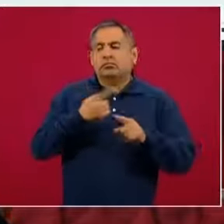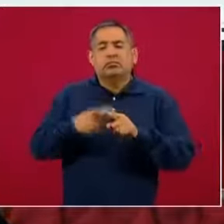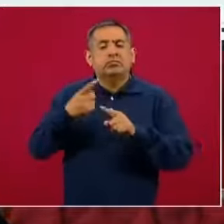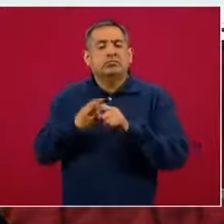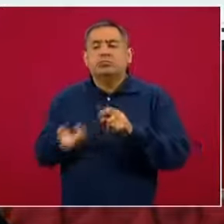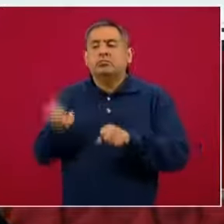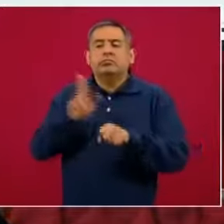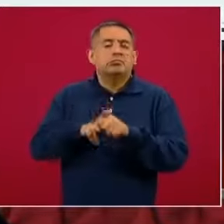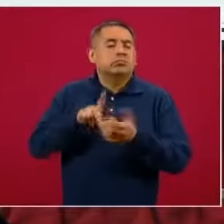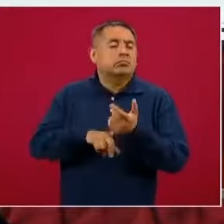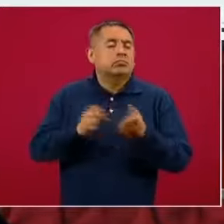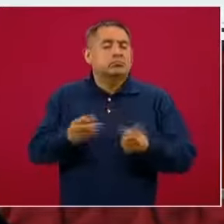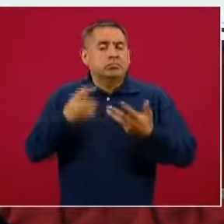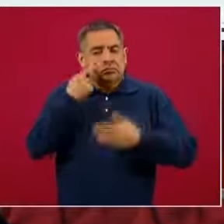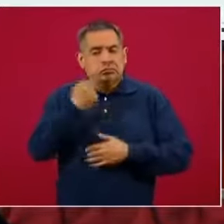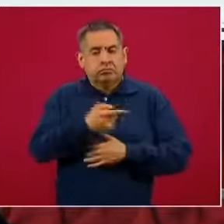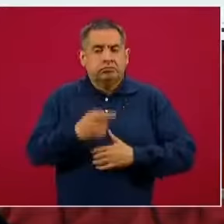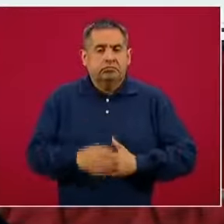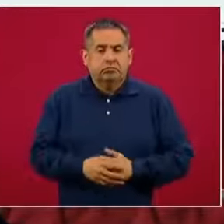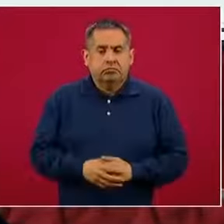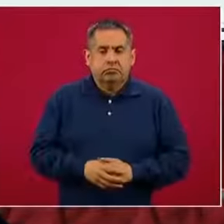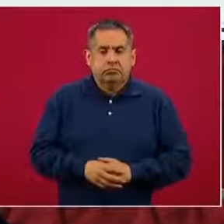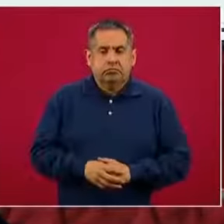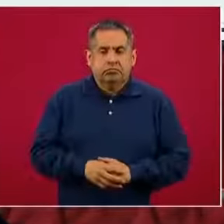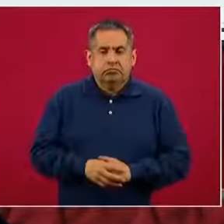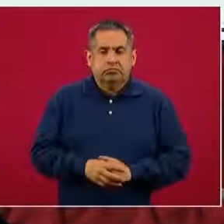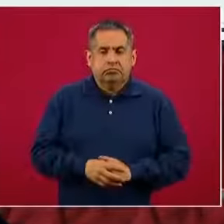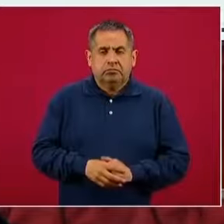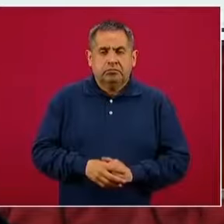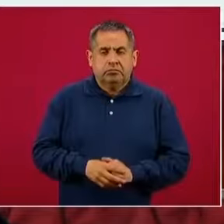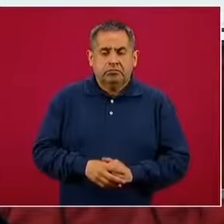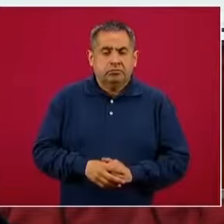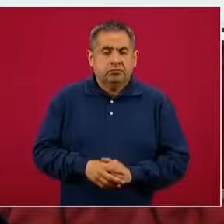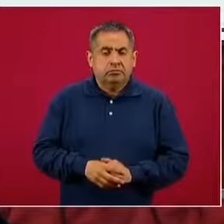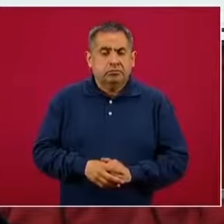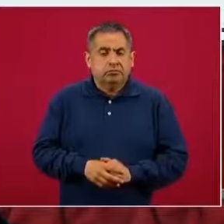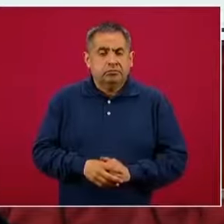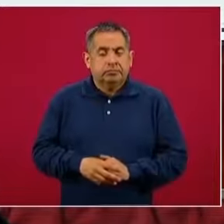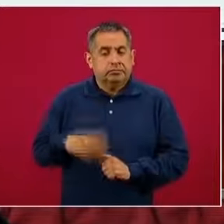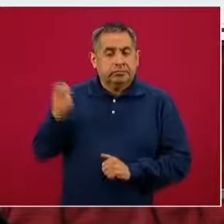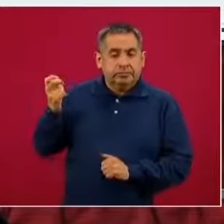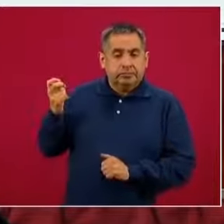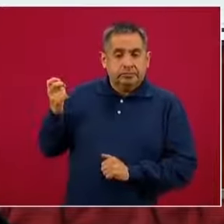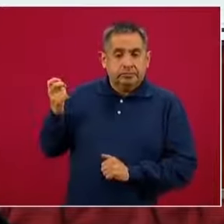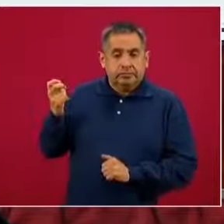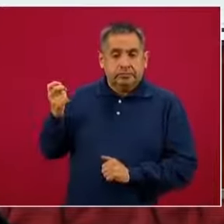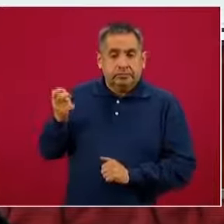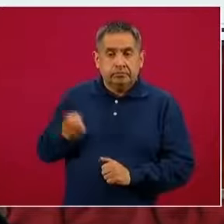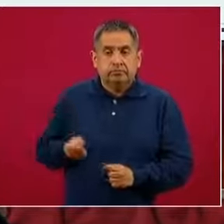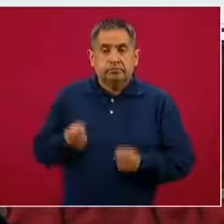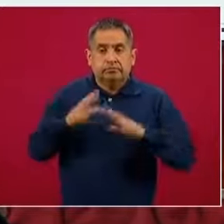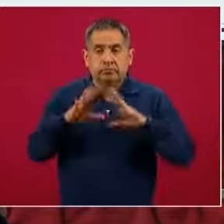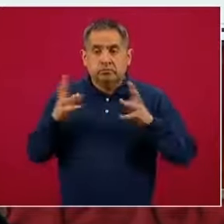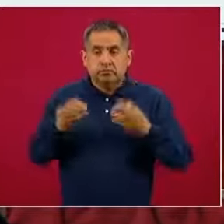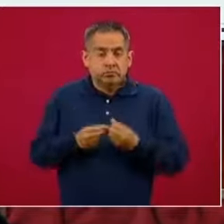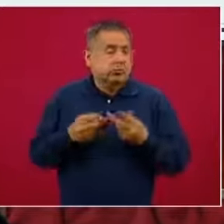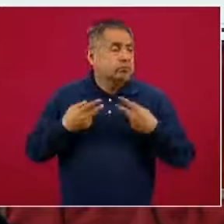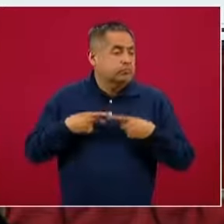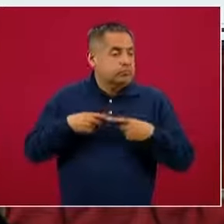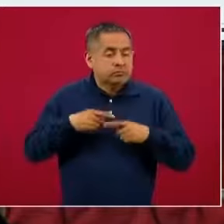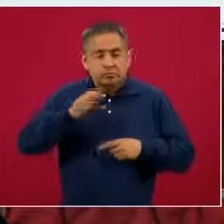hospitalizaciones. ¿Se pueden pasar a la siguiente? Esto es lo que estábamos viendo, el porcentaje de ocupación